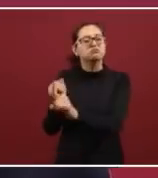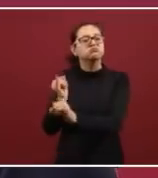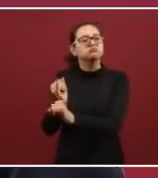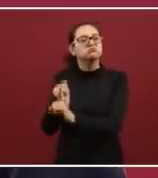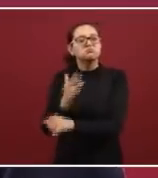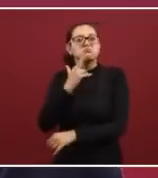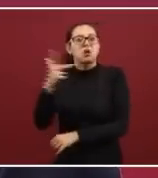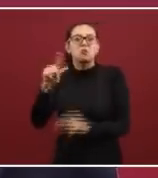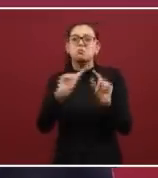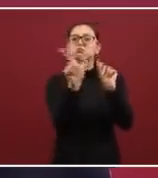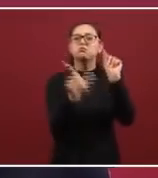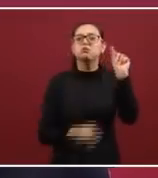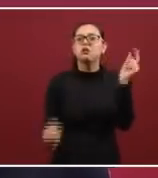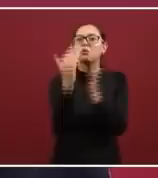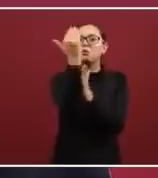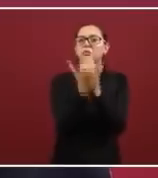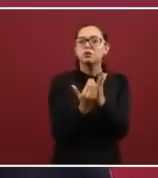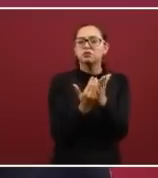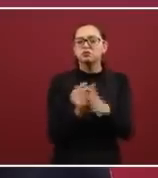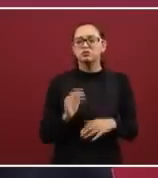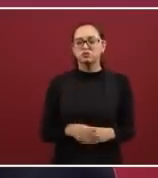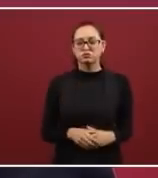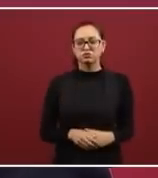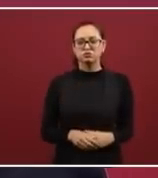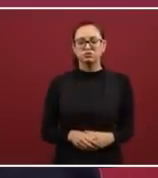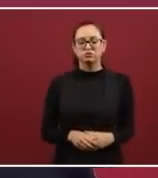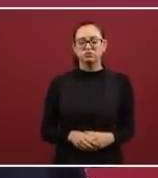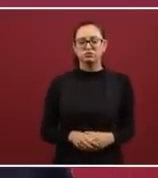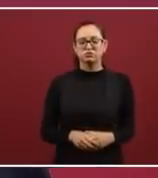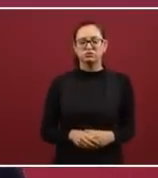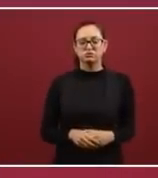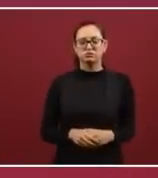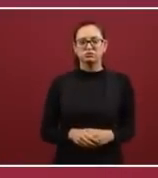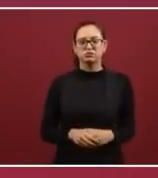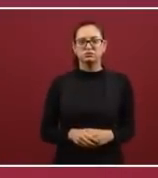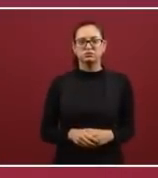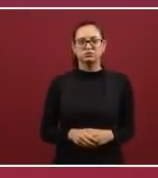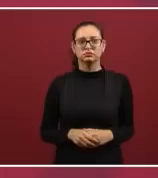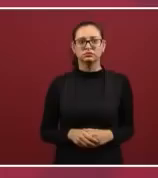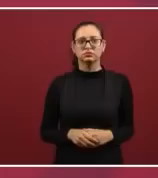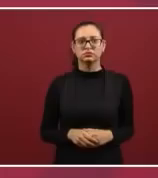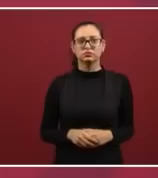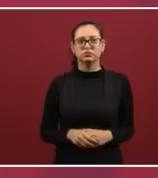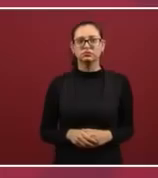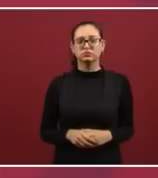que la nuestra. Hay un dato que